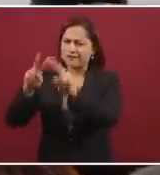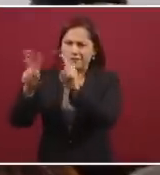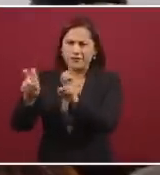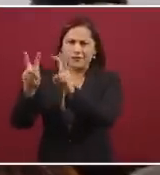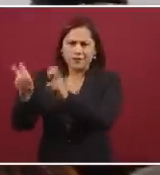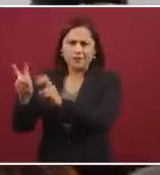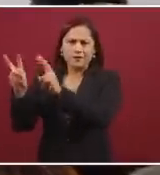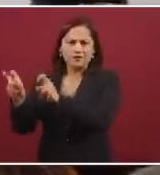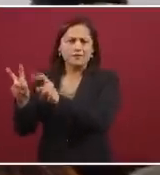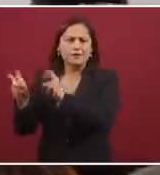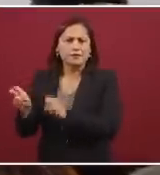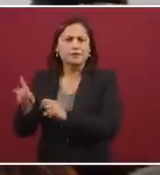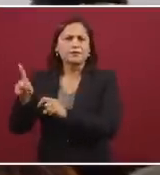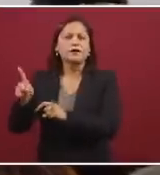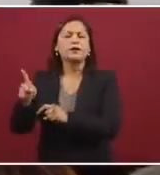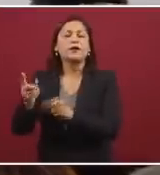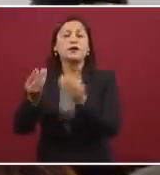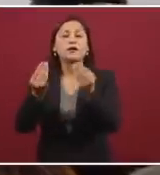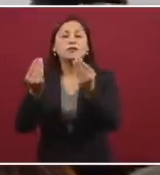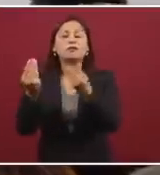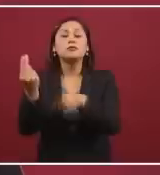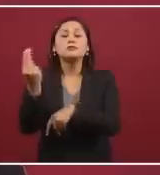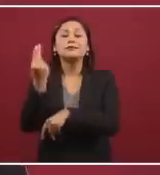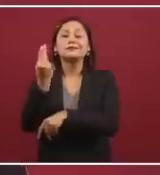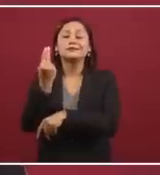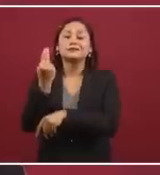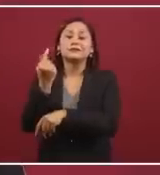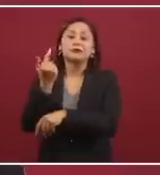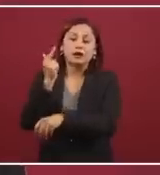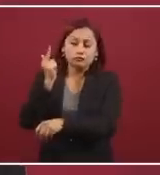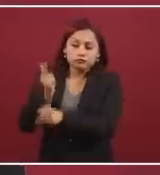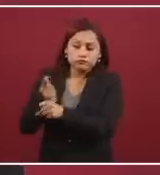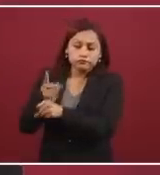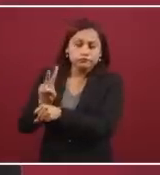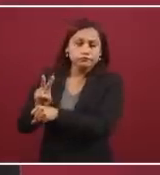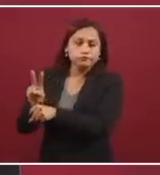supervisados para este